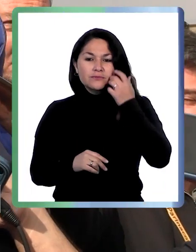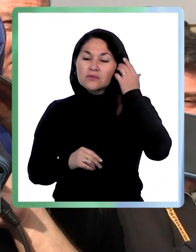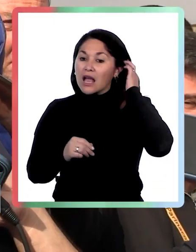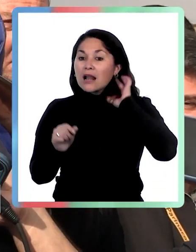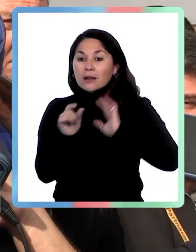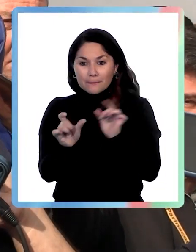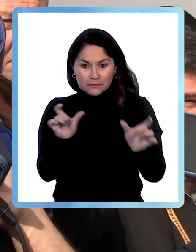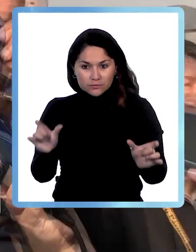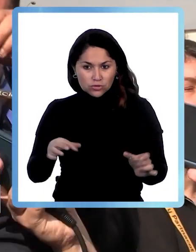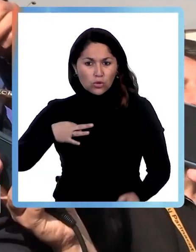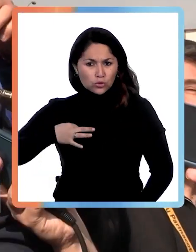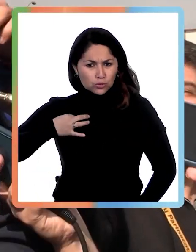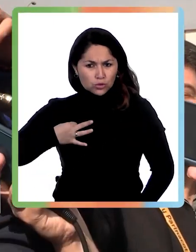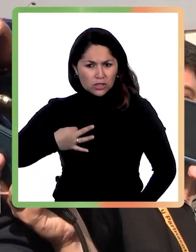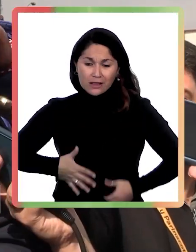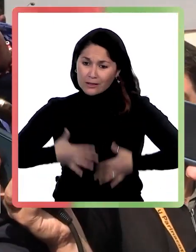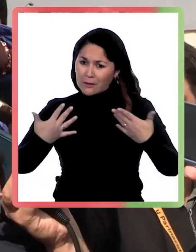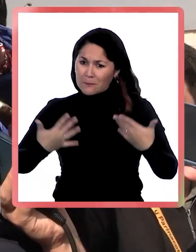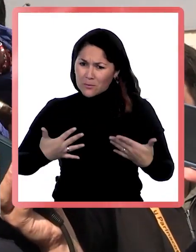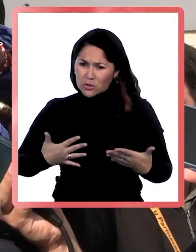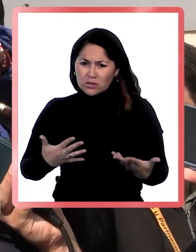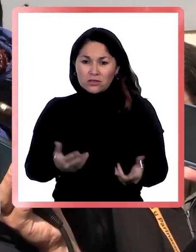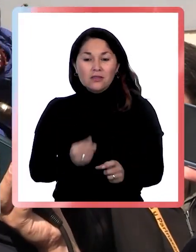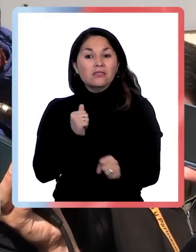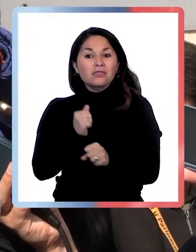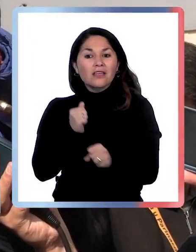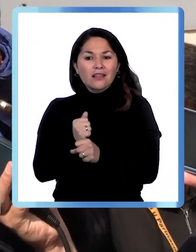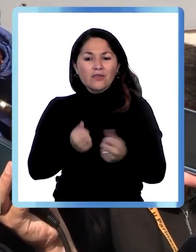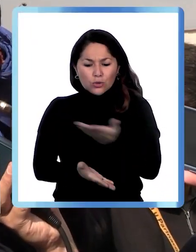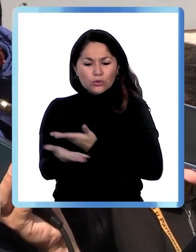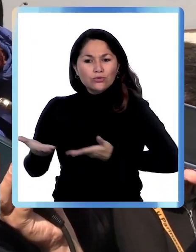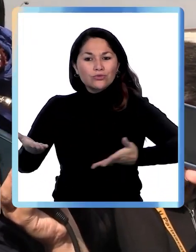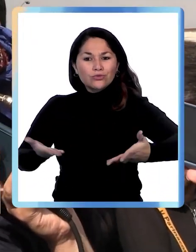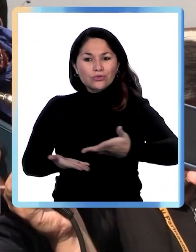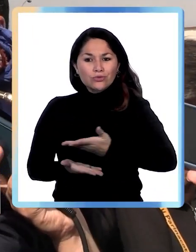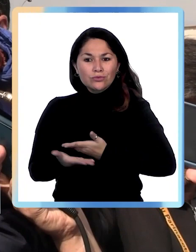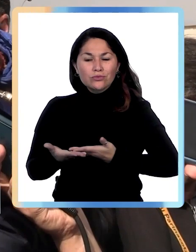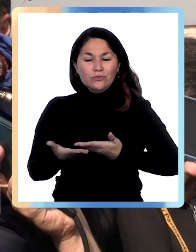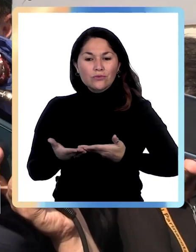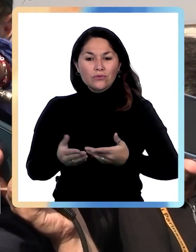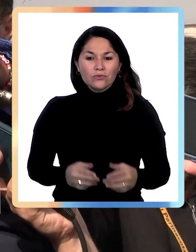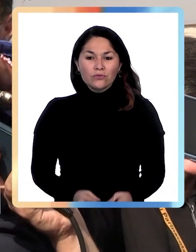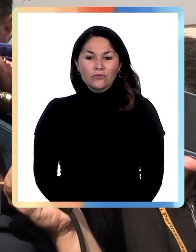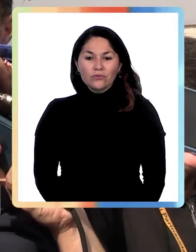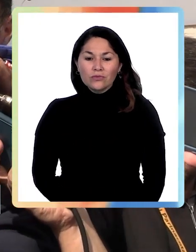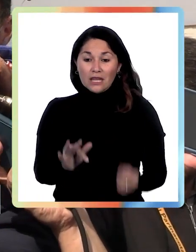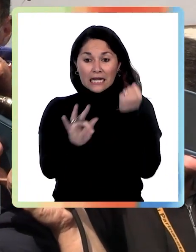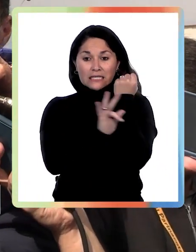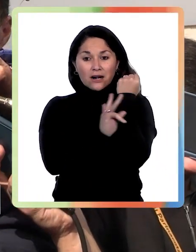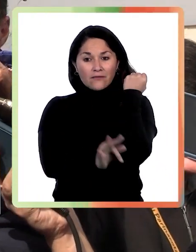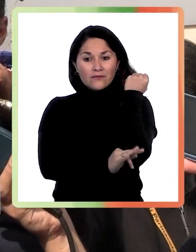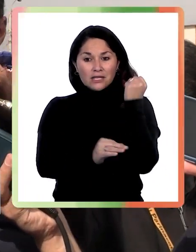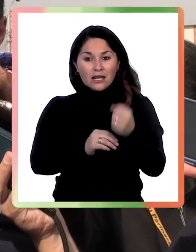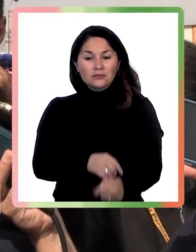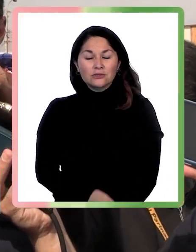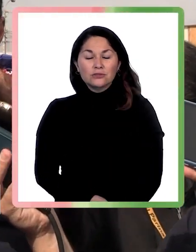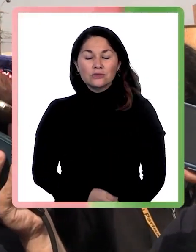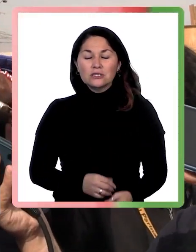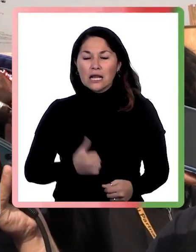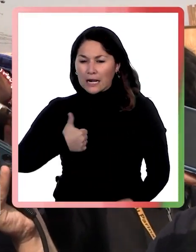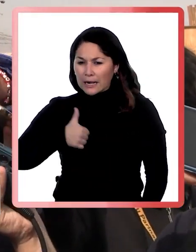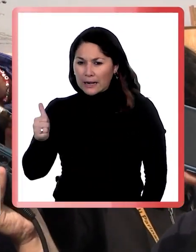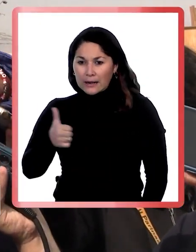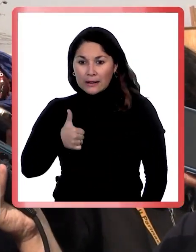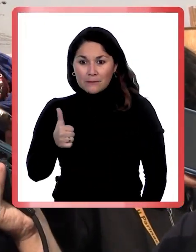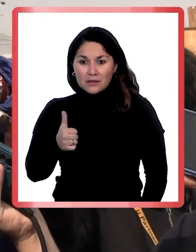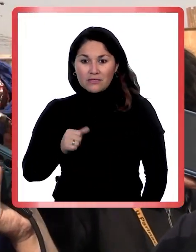a a la ciudadanía valorar el trabajo coordinado que se realiza en esta región por parte de la Fiscalía Regional la policía de